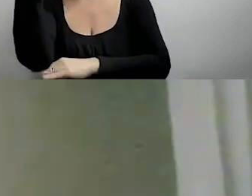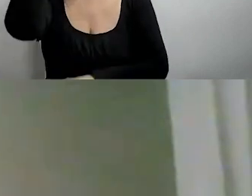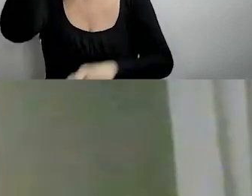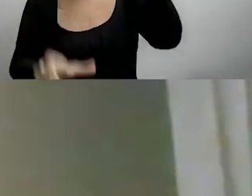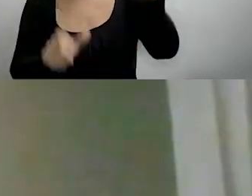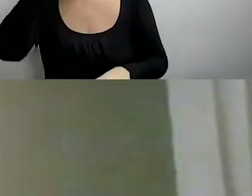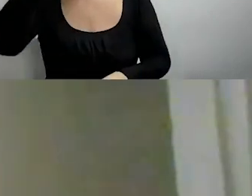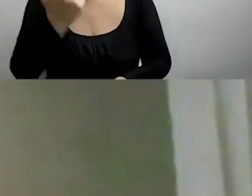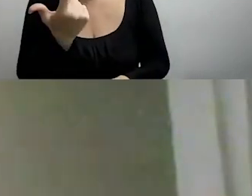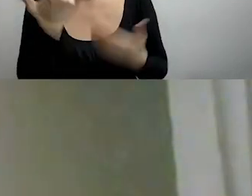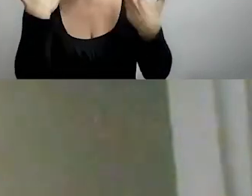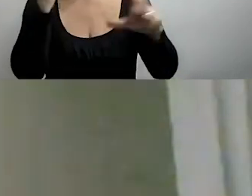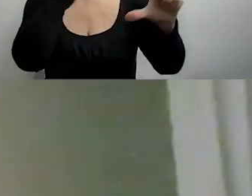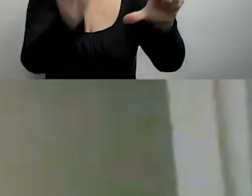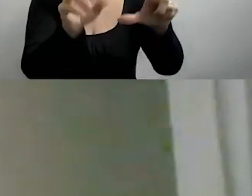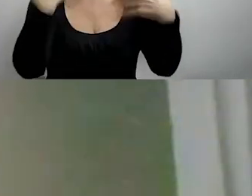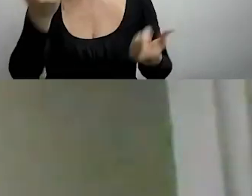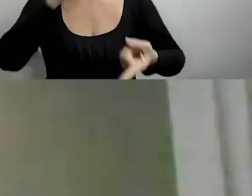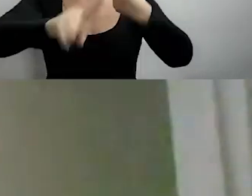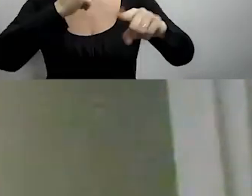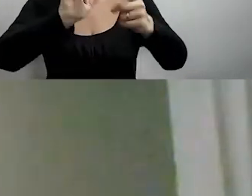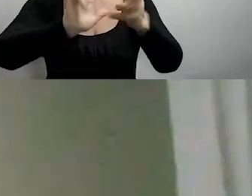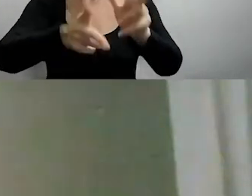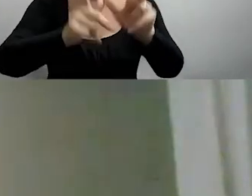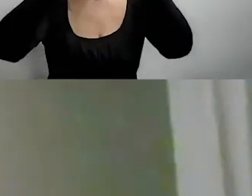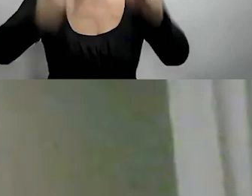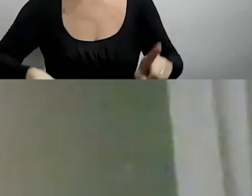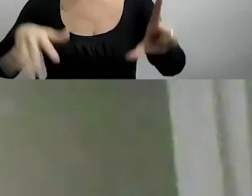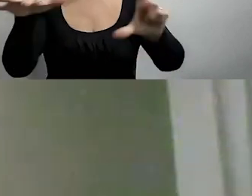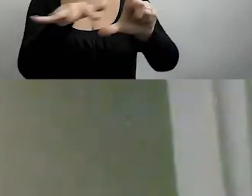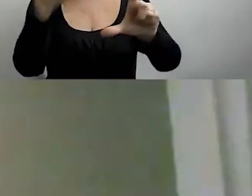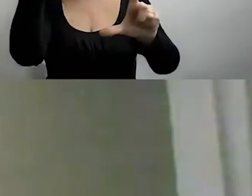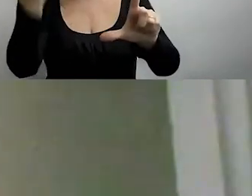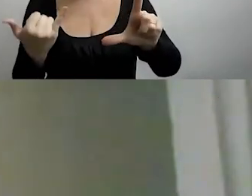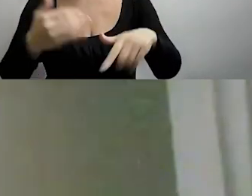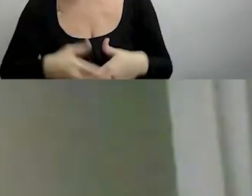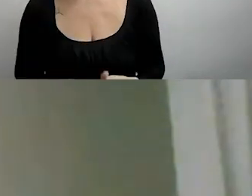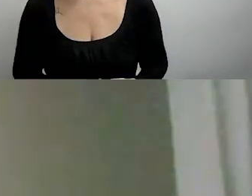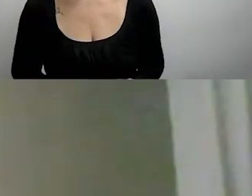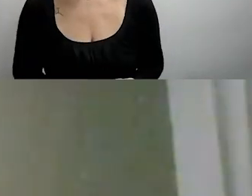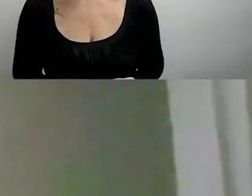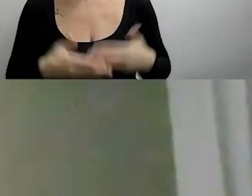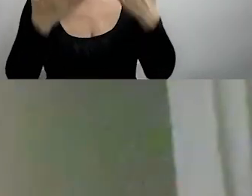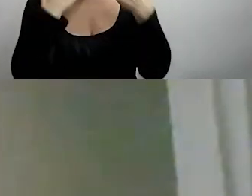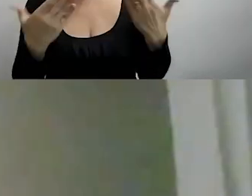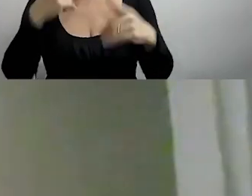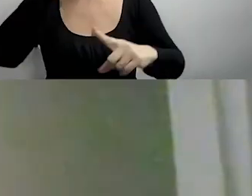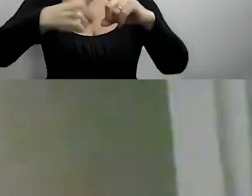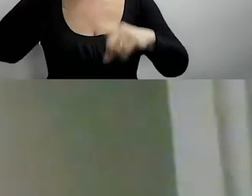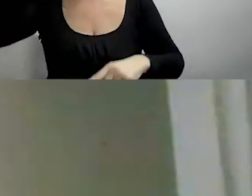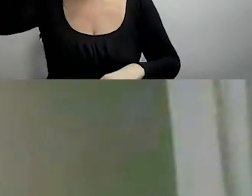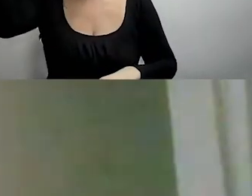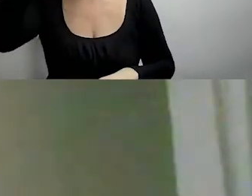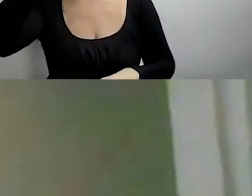la que contamos con intérpretes de lengua de señas y también con subtítulos. Así que también aprovecho para saludar a Jimena Caruso, nuestra compañera